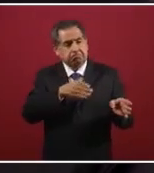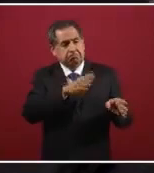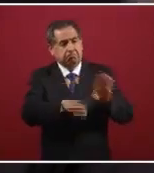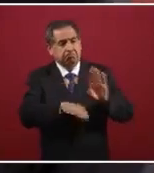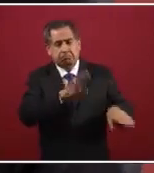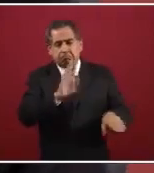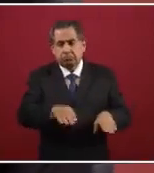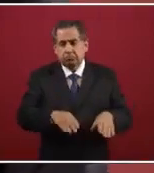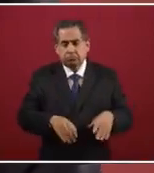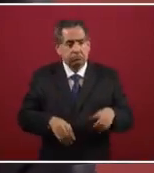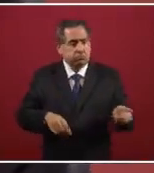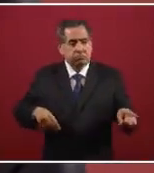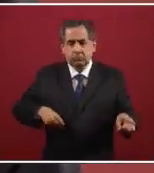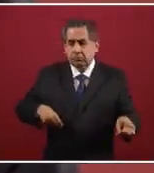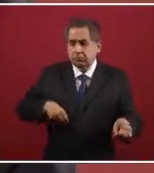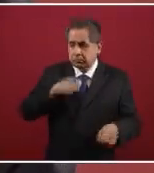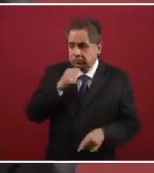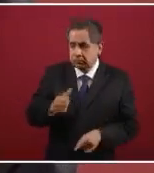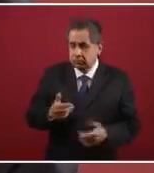pero así era.